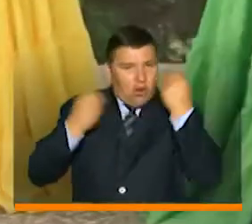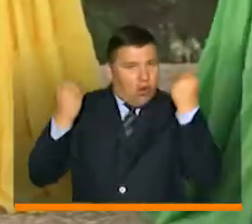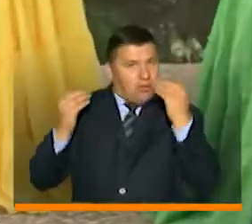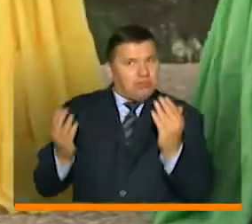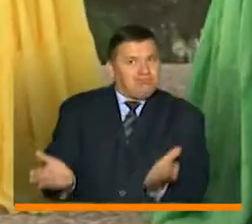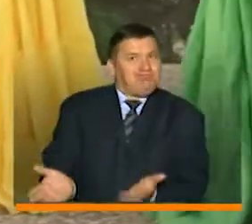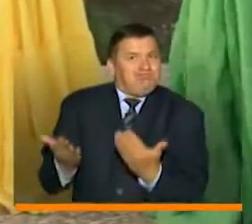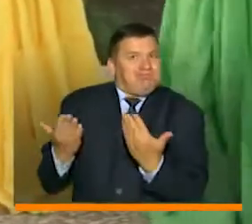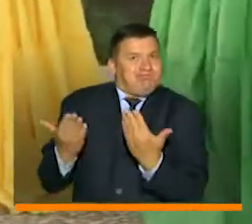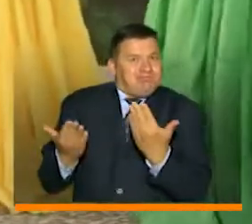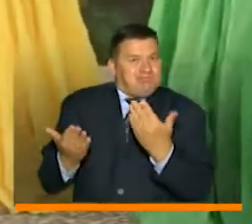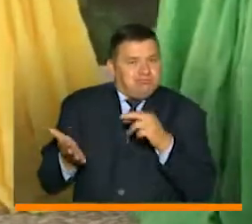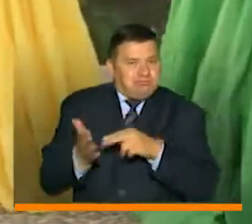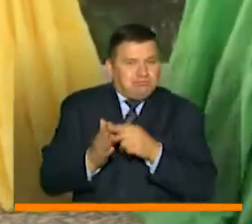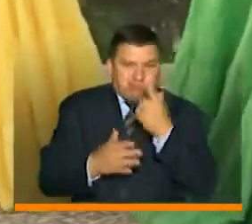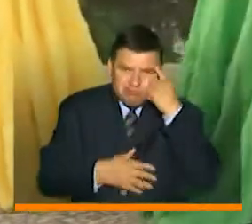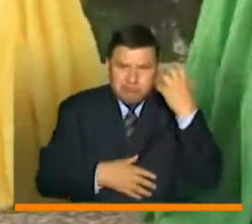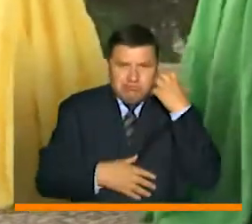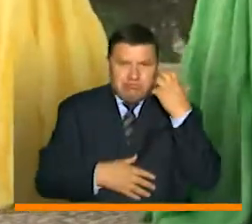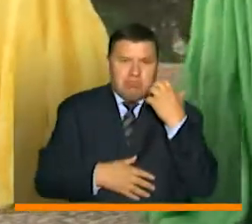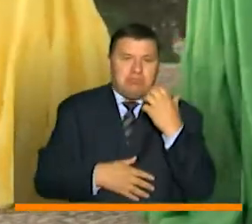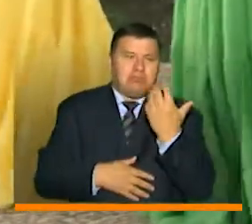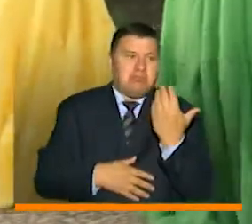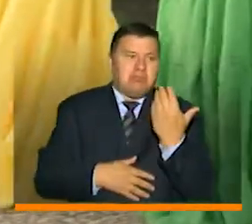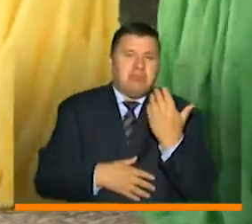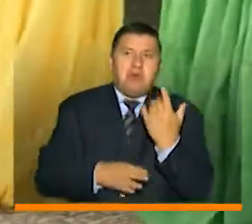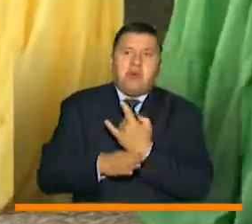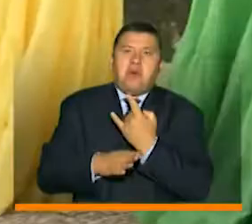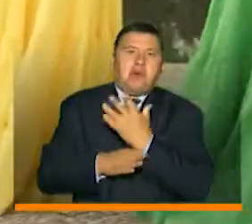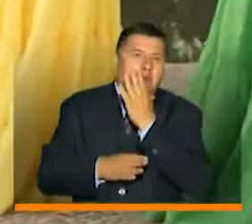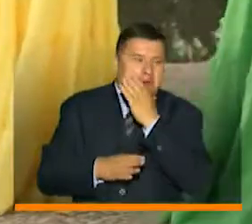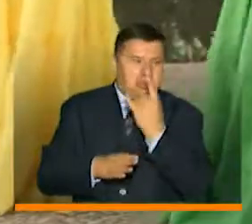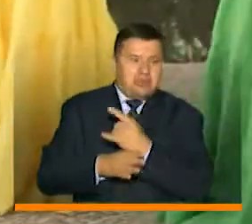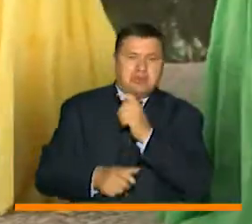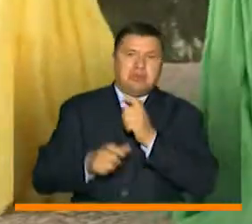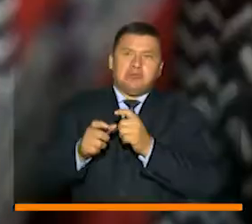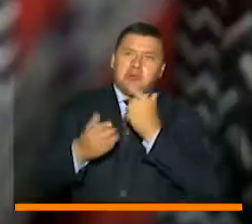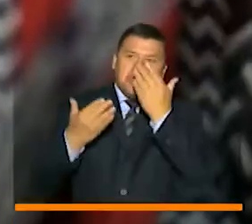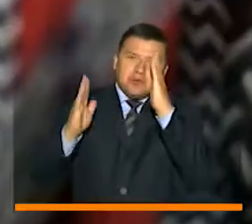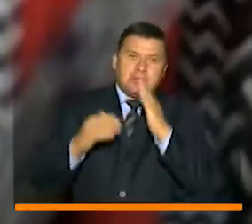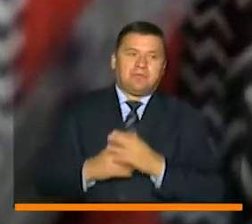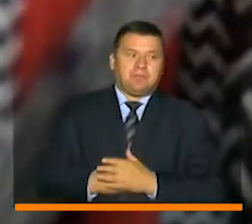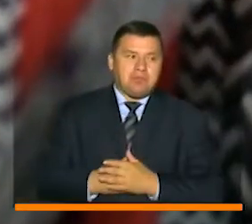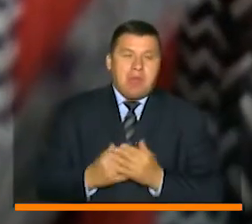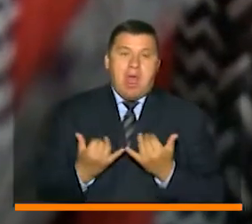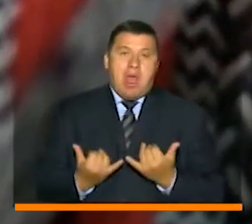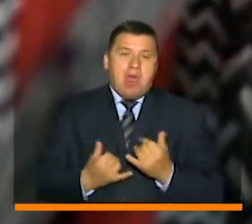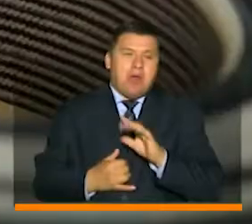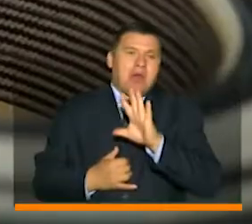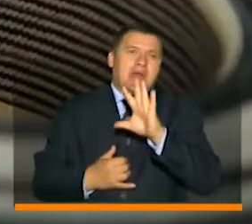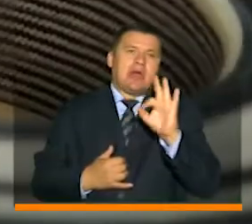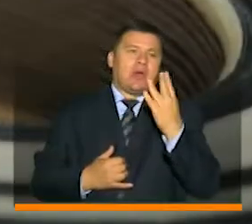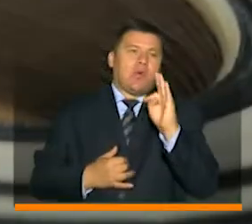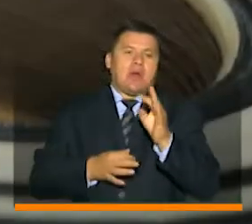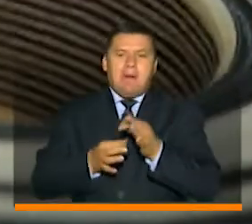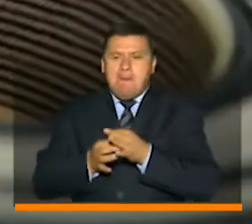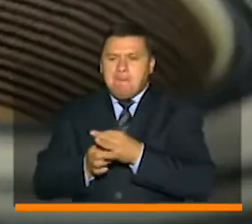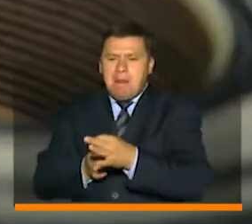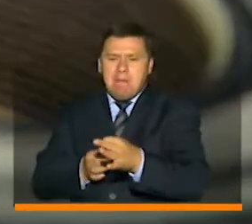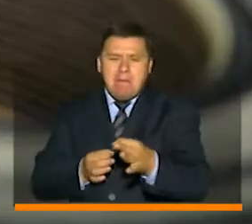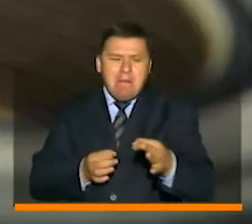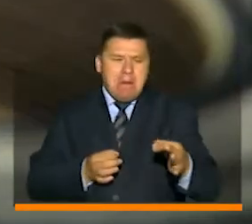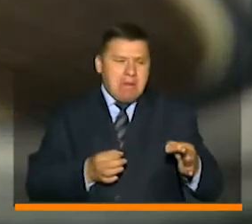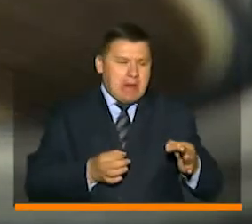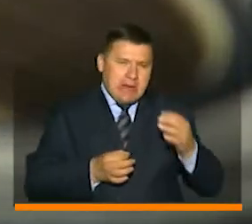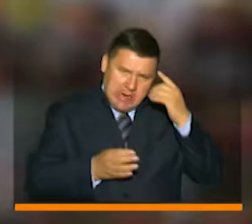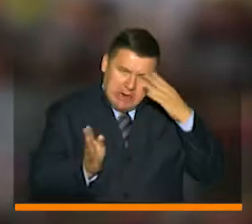ciudad de Montería, que eso está un poco, pues no se usa, no, la gente lo desconoce. Sí. Actualmente 540 municipios del país tienen